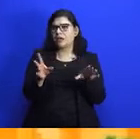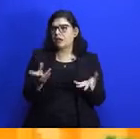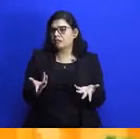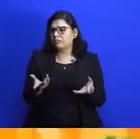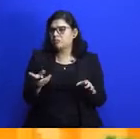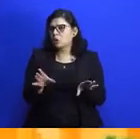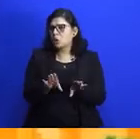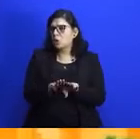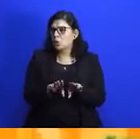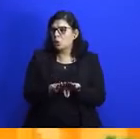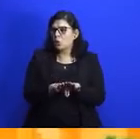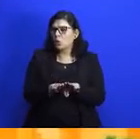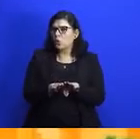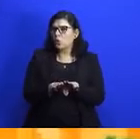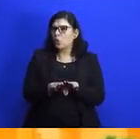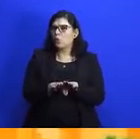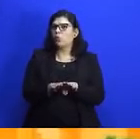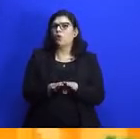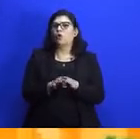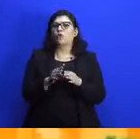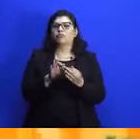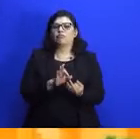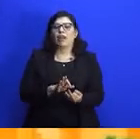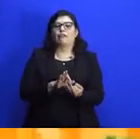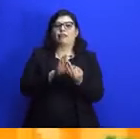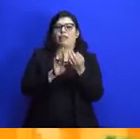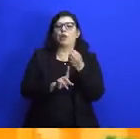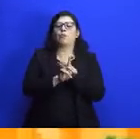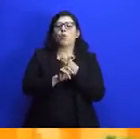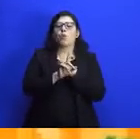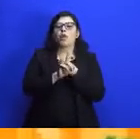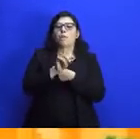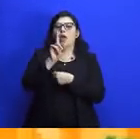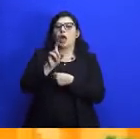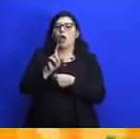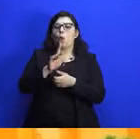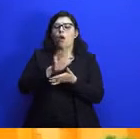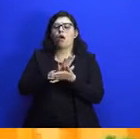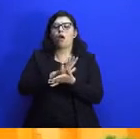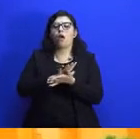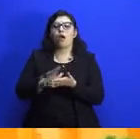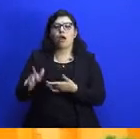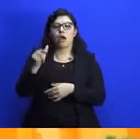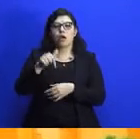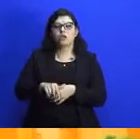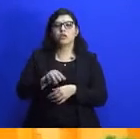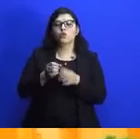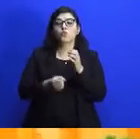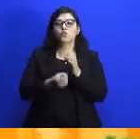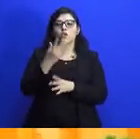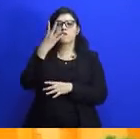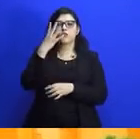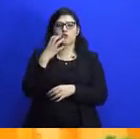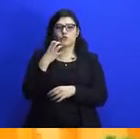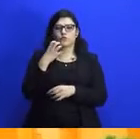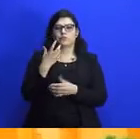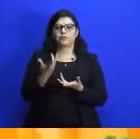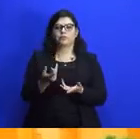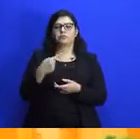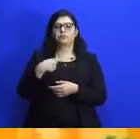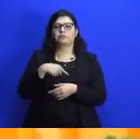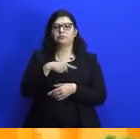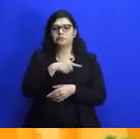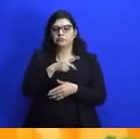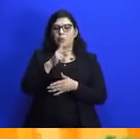más severa de agua que hemos vivido los habitantes del área metropolitana de Nuevo León. A través de la implementación